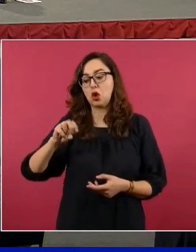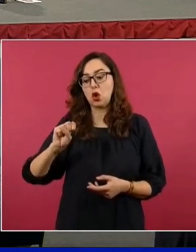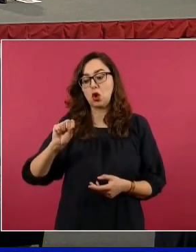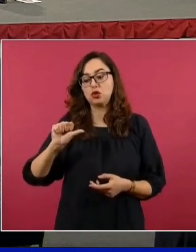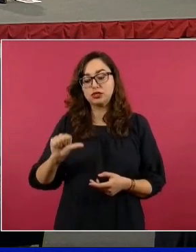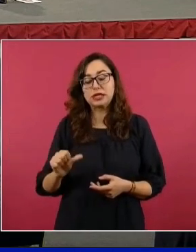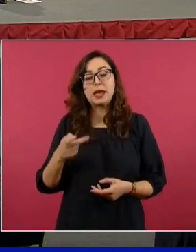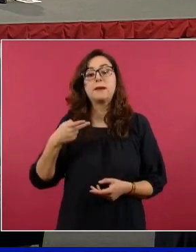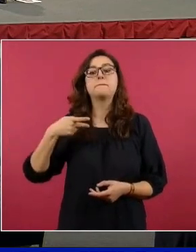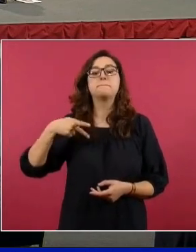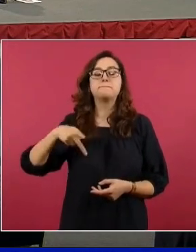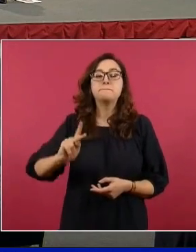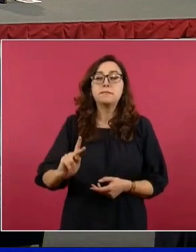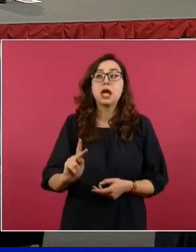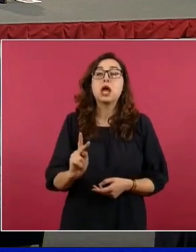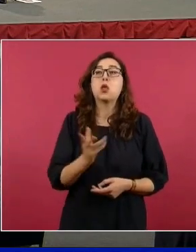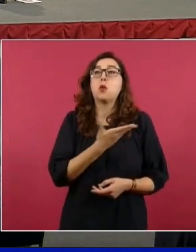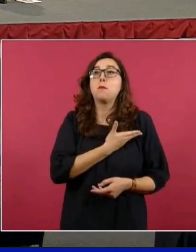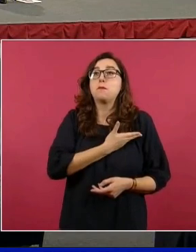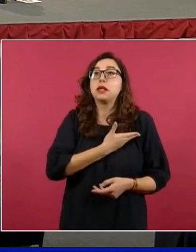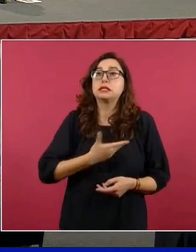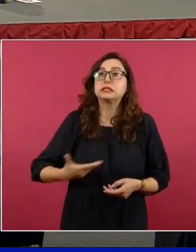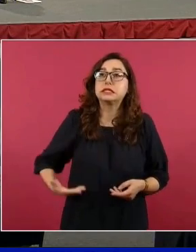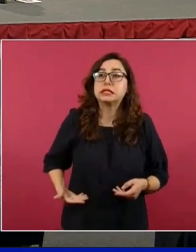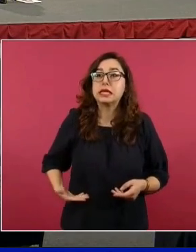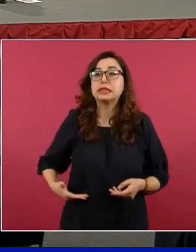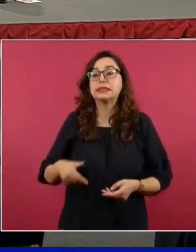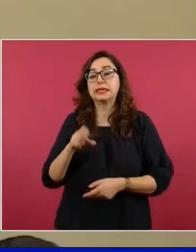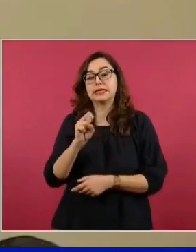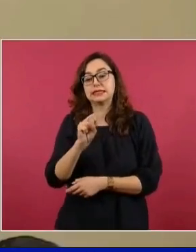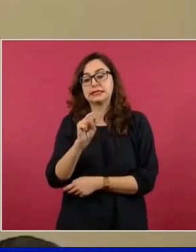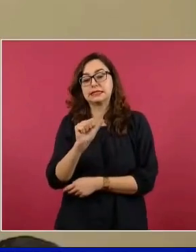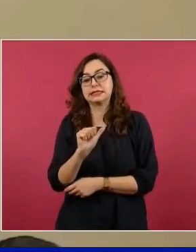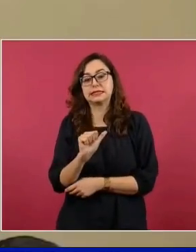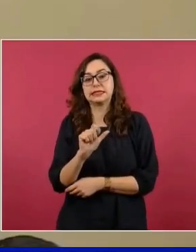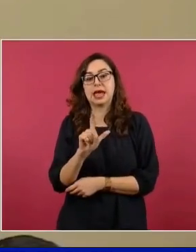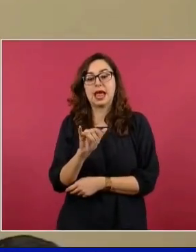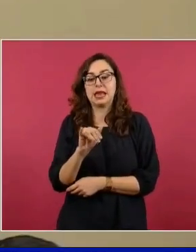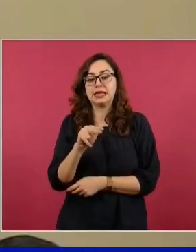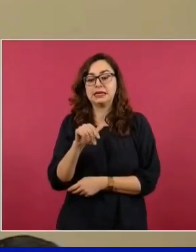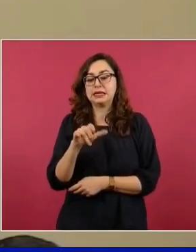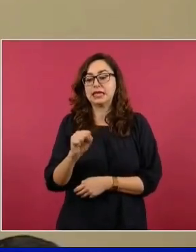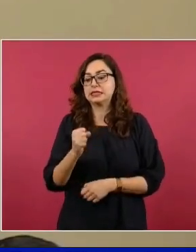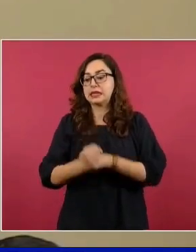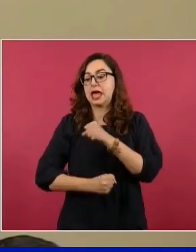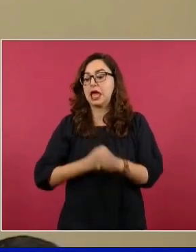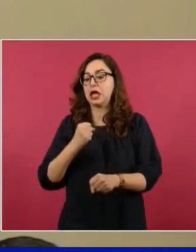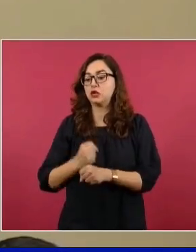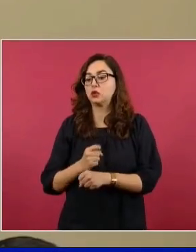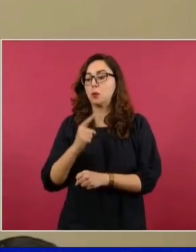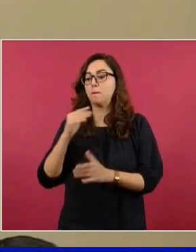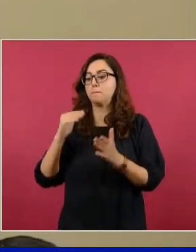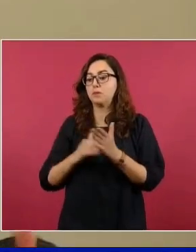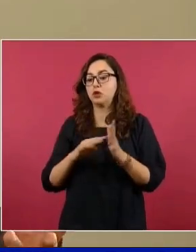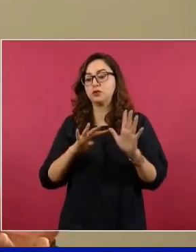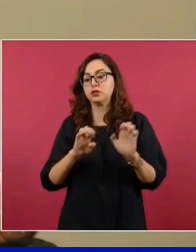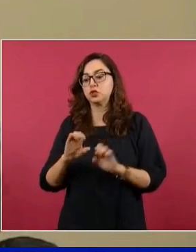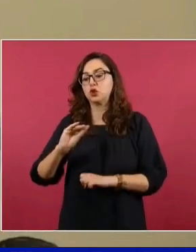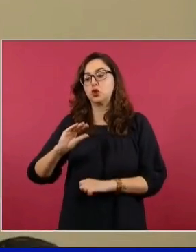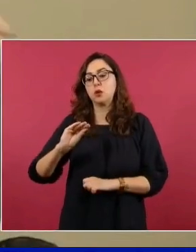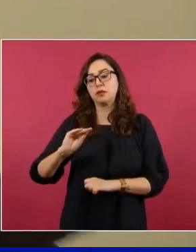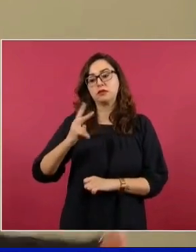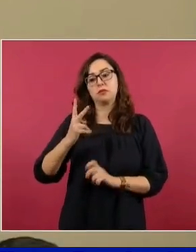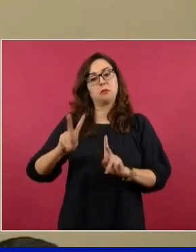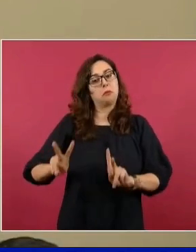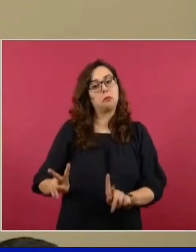el presidente Carlos Salinas de Gortari en el 92 de privatizarla